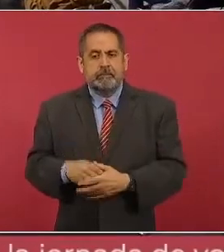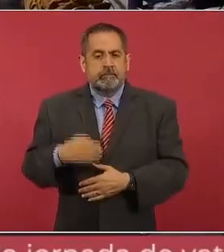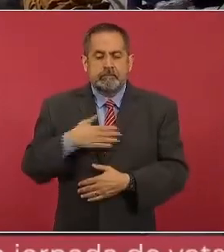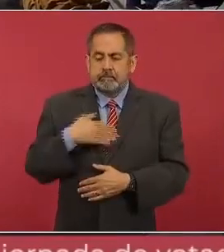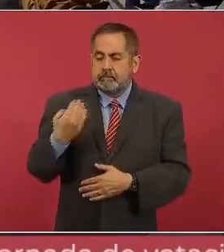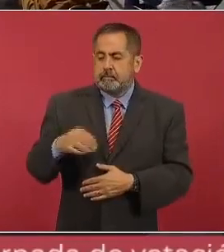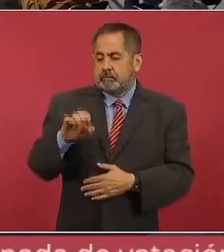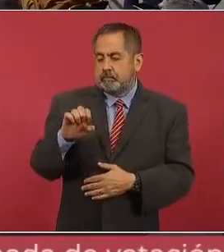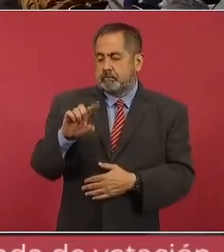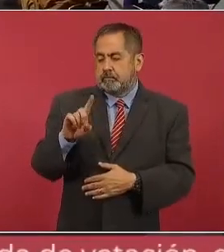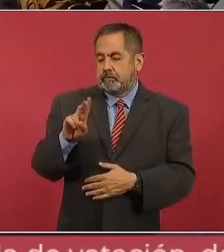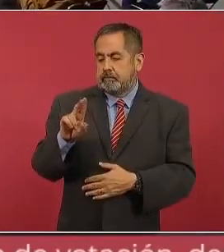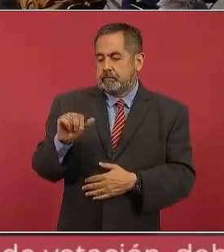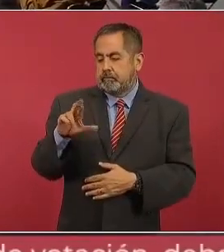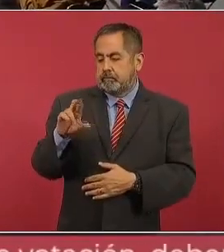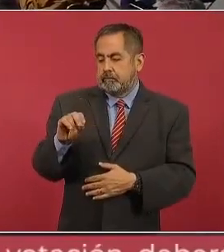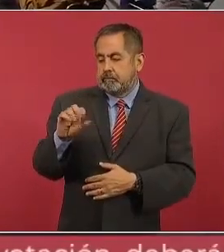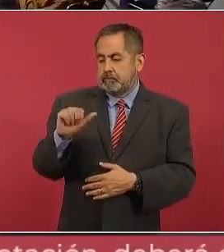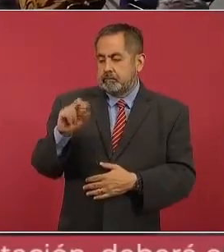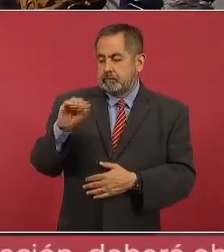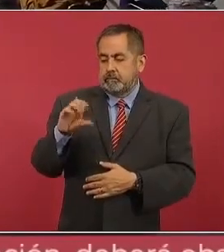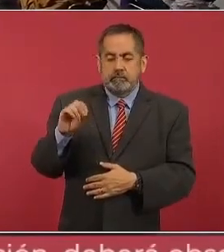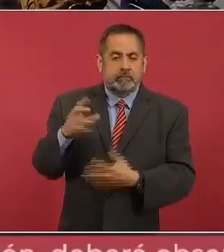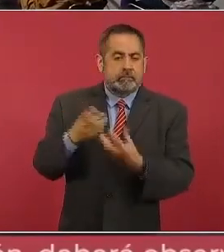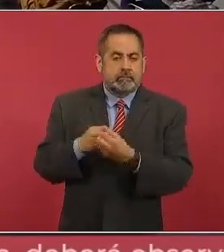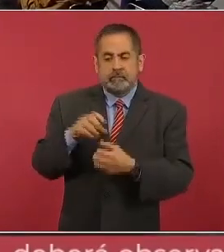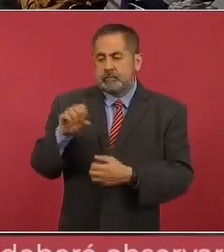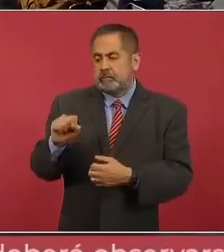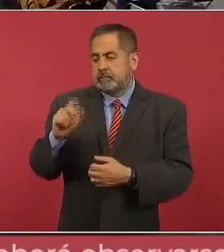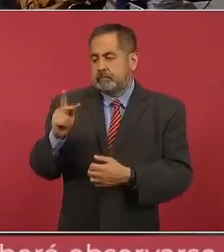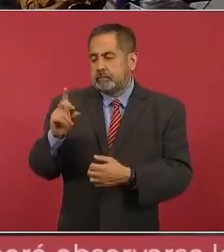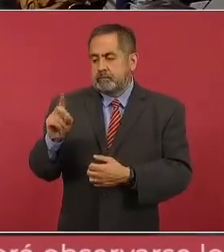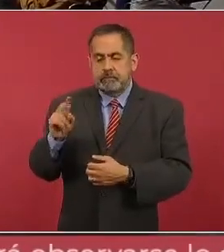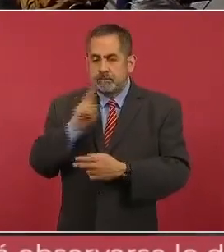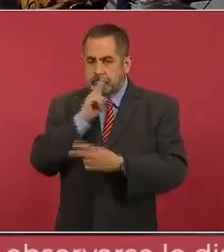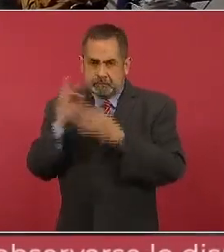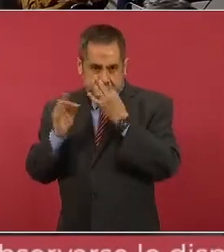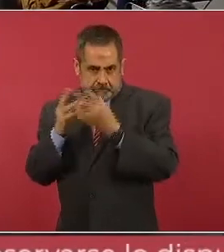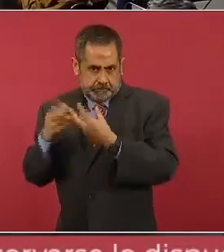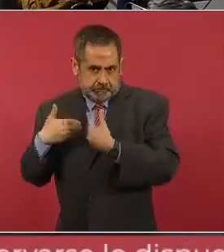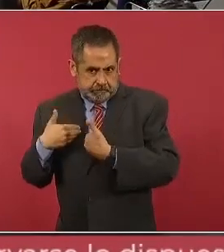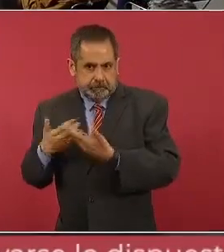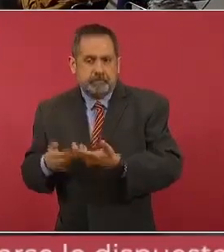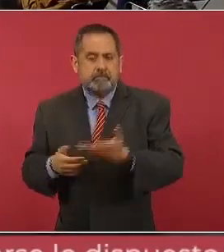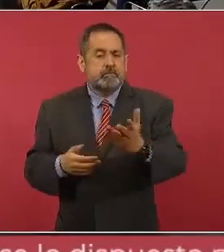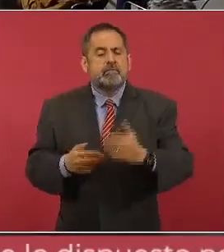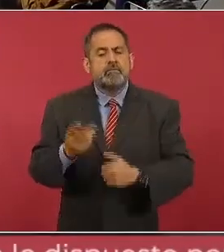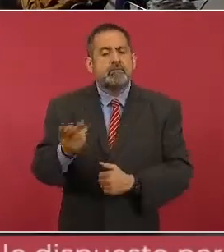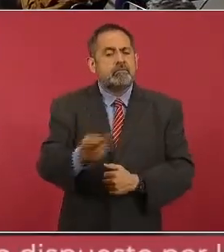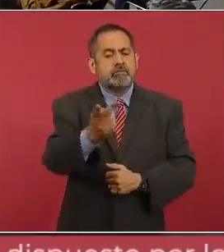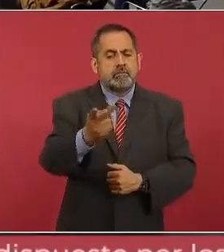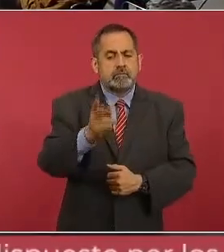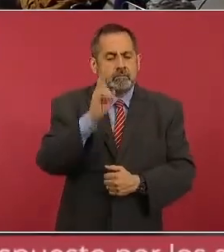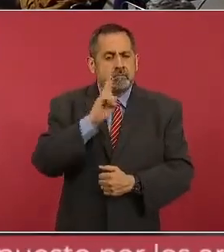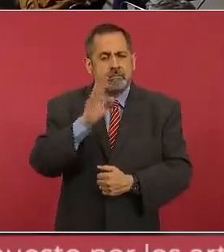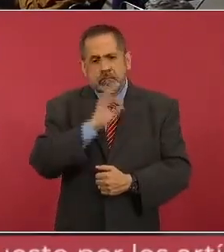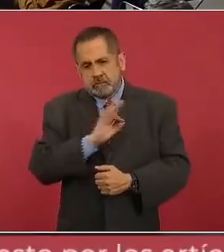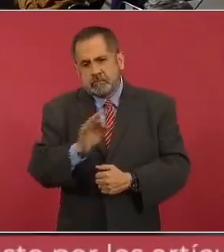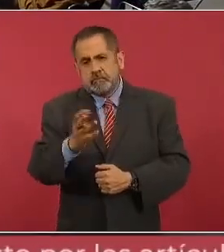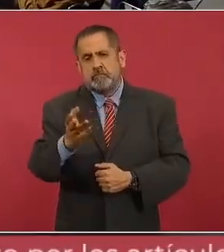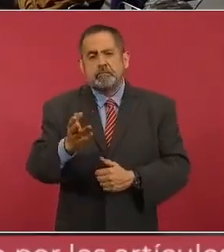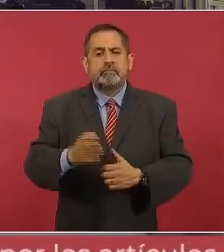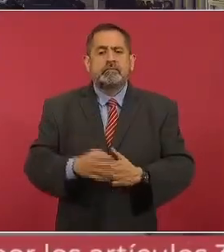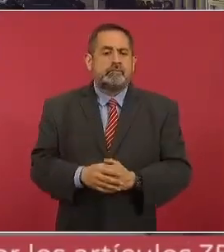Eduardo Esquivel Ancona, SDP Noticias. Yo le quisiera preguntar qué posibilidades